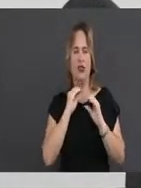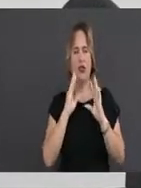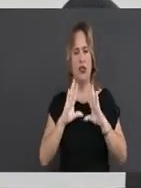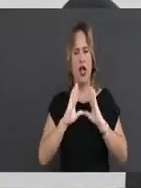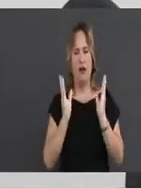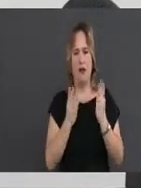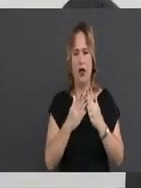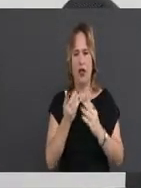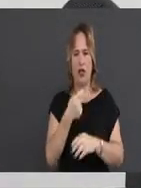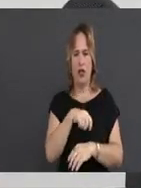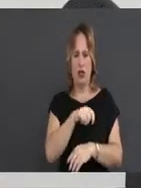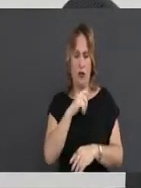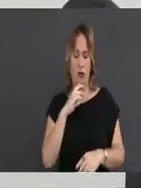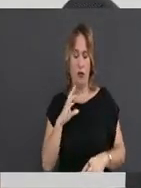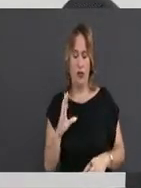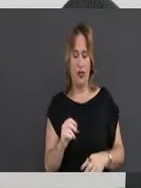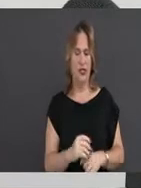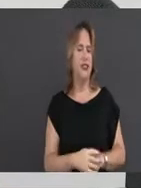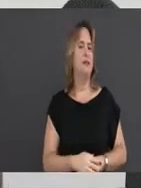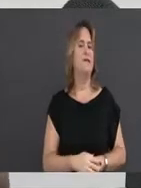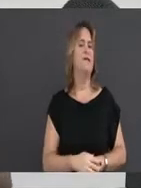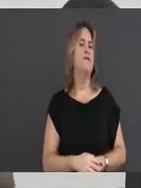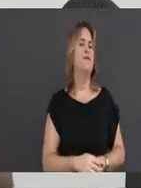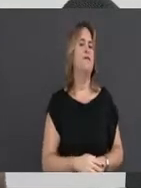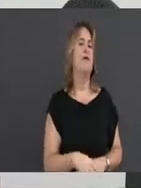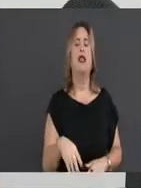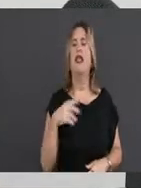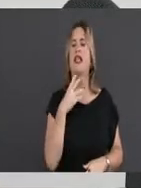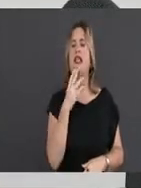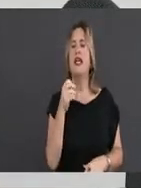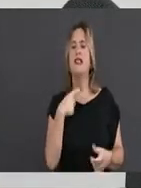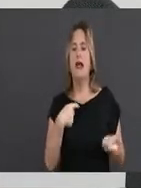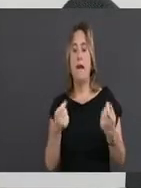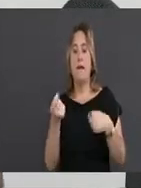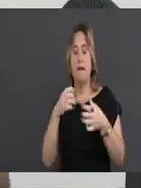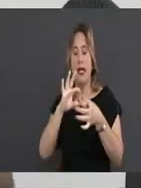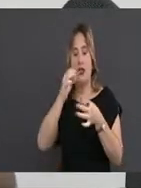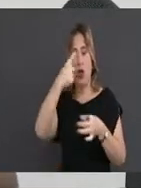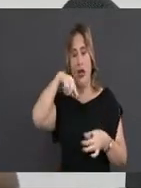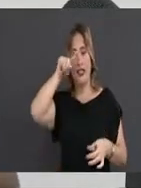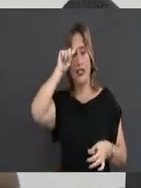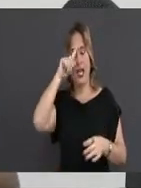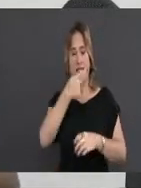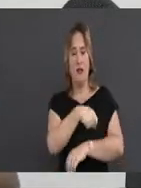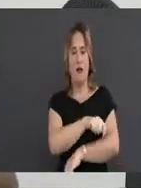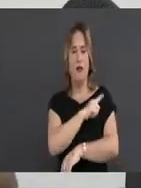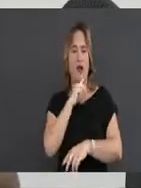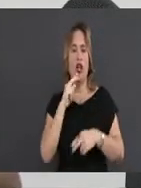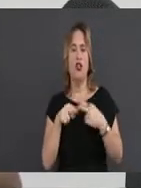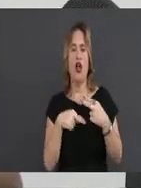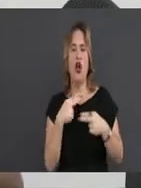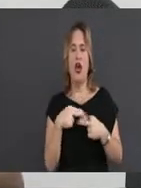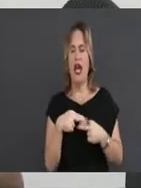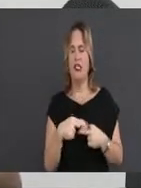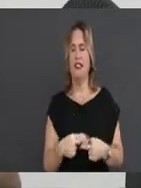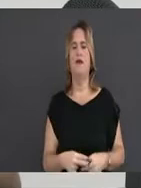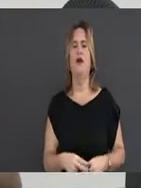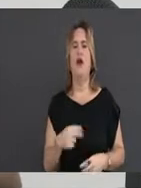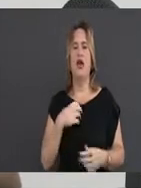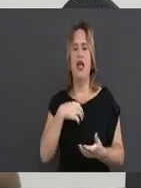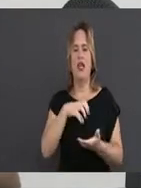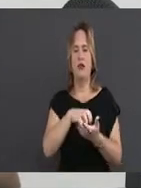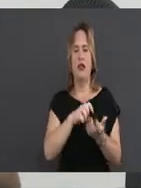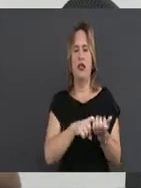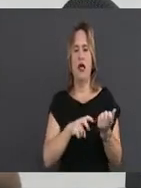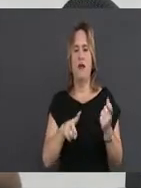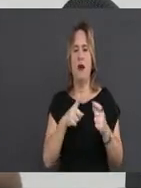todo nuestro pueblo. Bueno, decir que la comercialización de gas licuado a la población la realizamos en nuestra